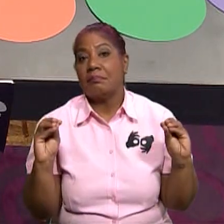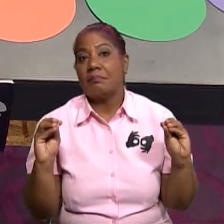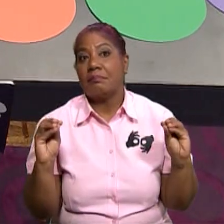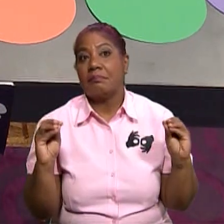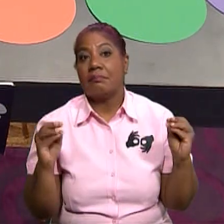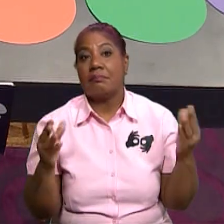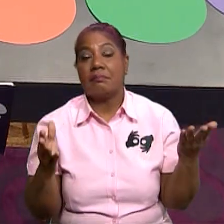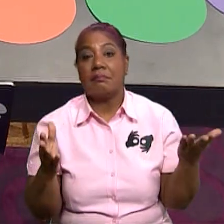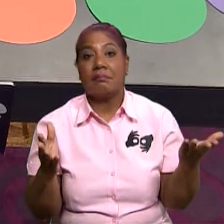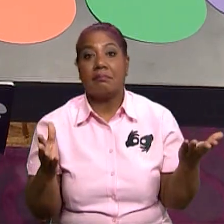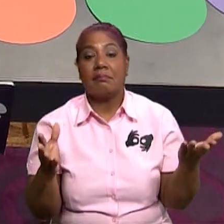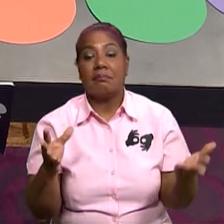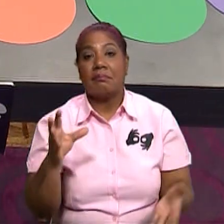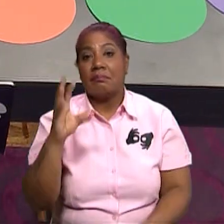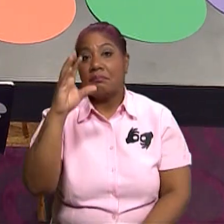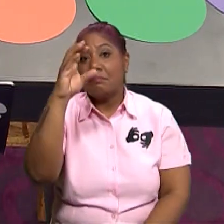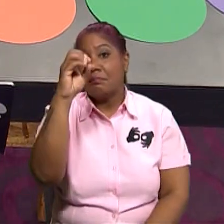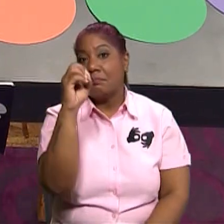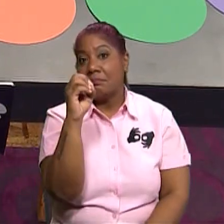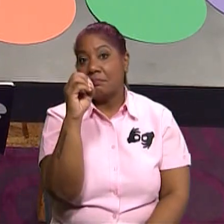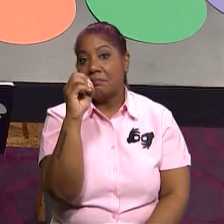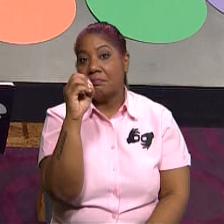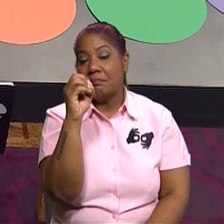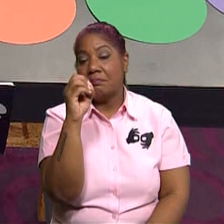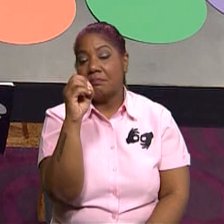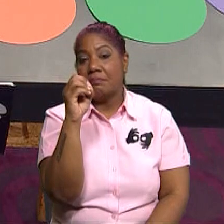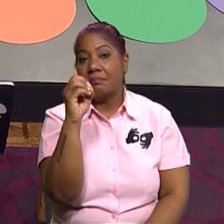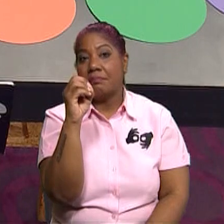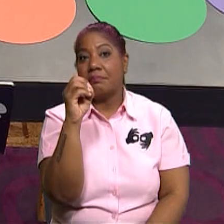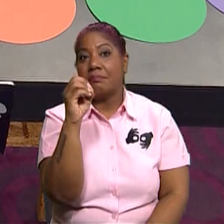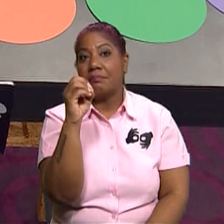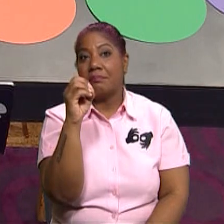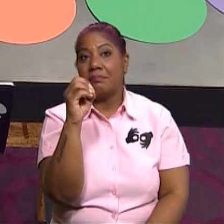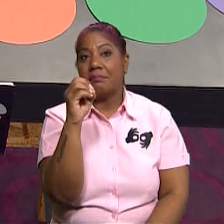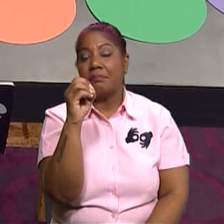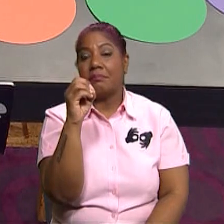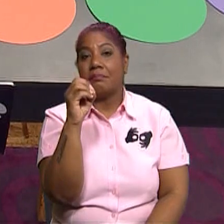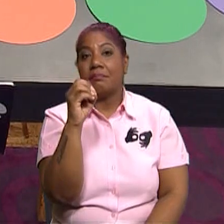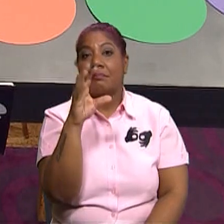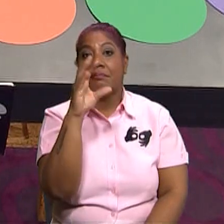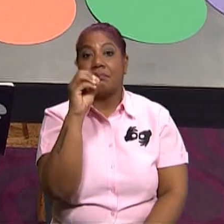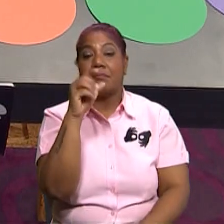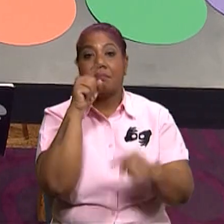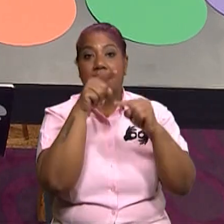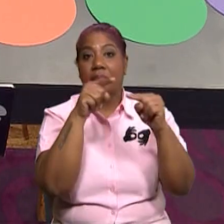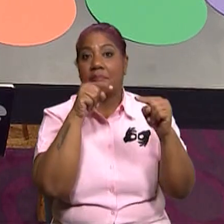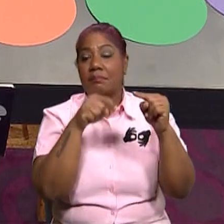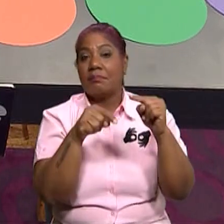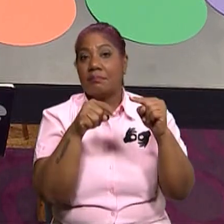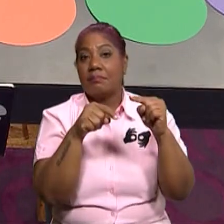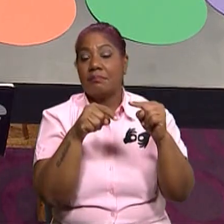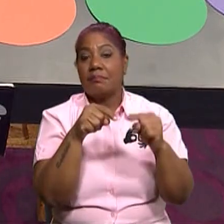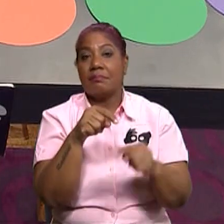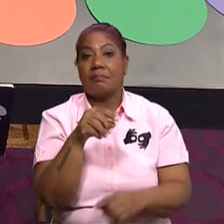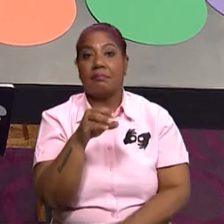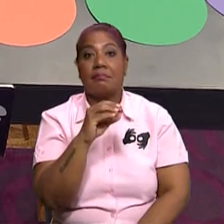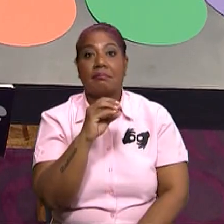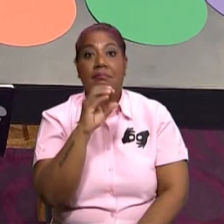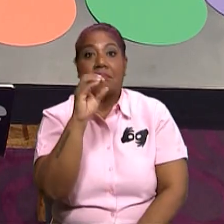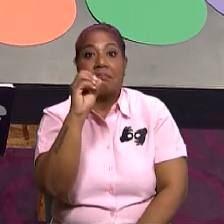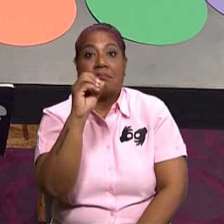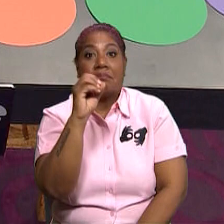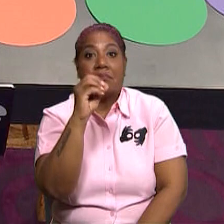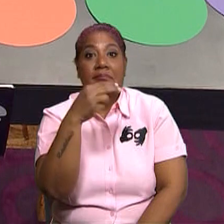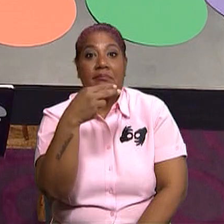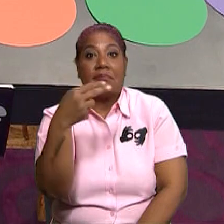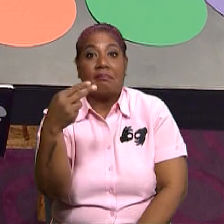repartir, entonces en cada grupo voy a tener 0. Por eso, 0 entre cualquier número distinto de 0 es